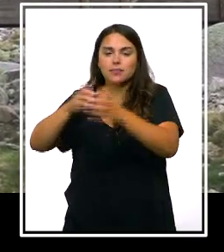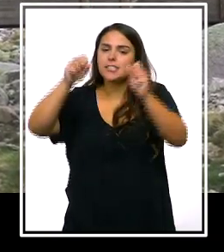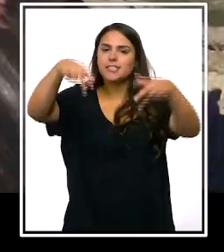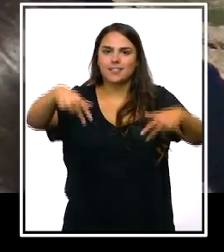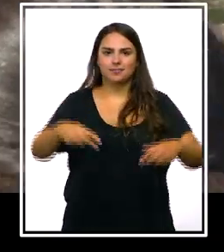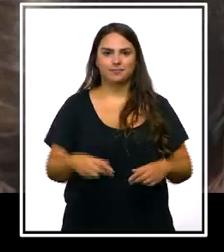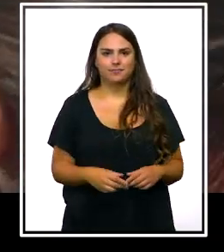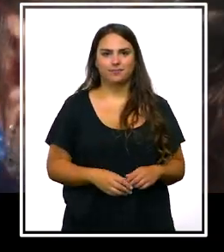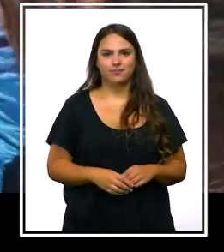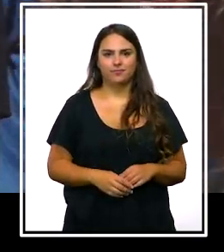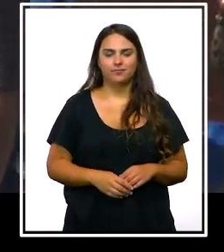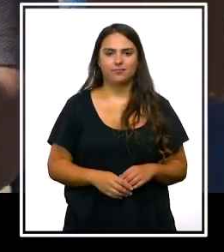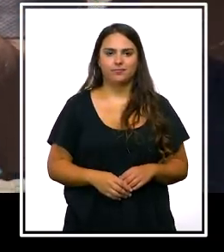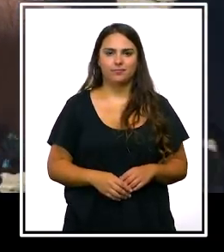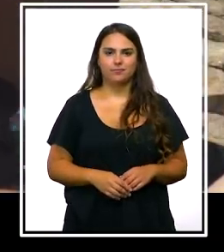límites.